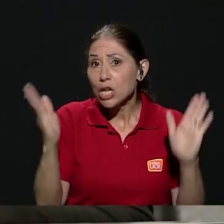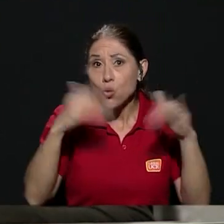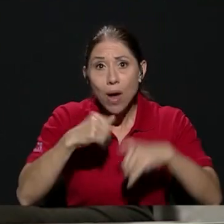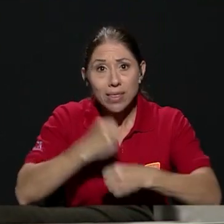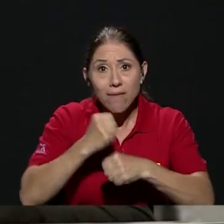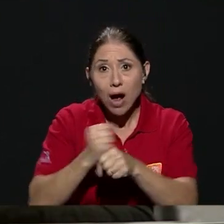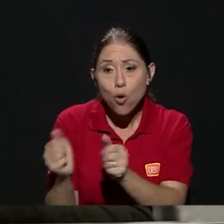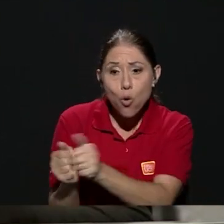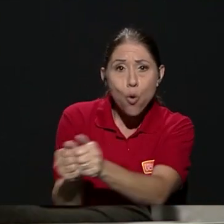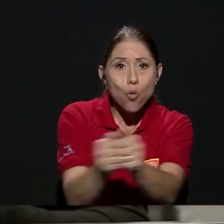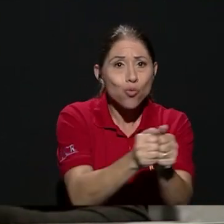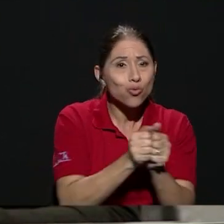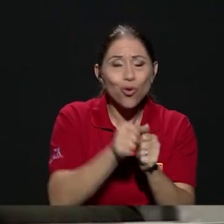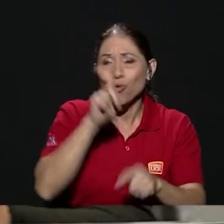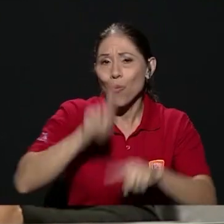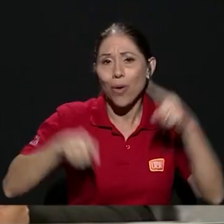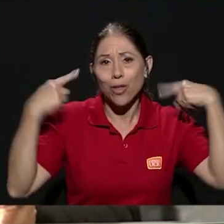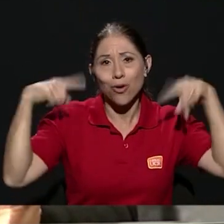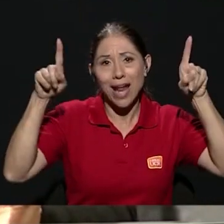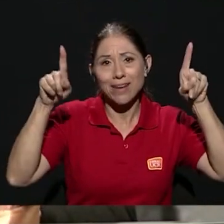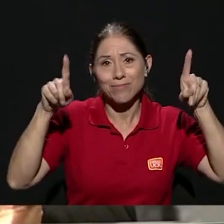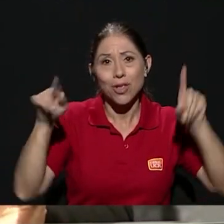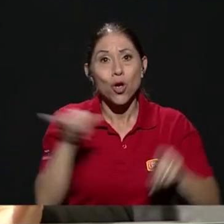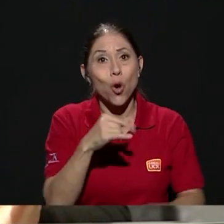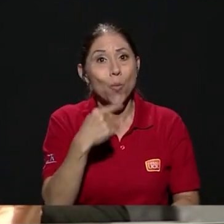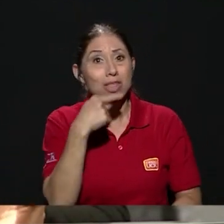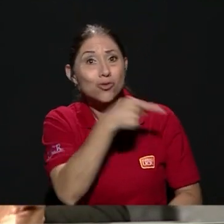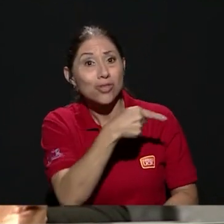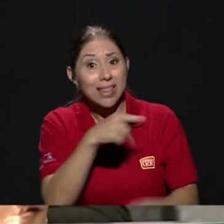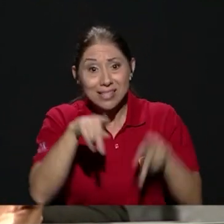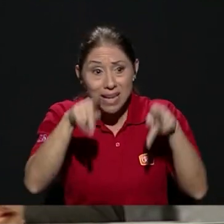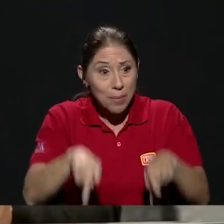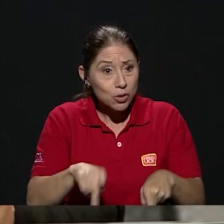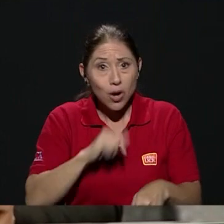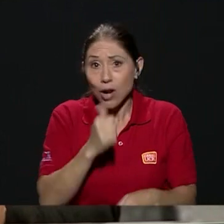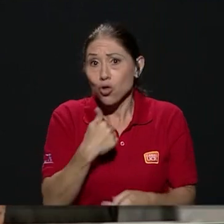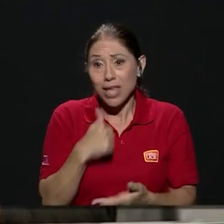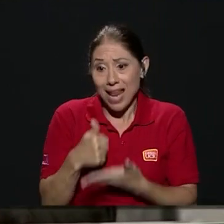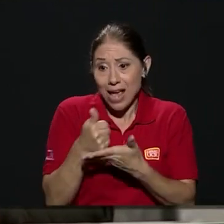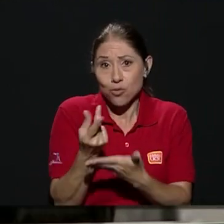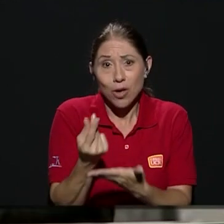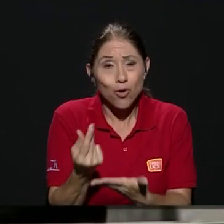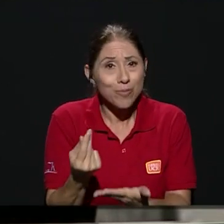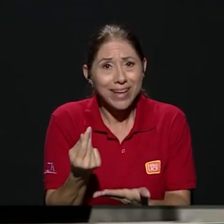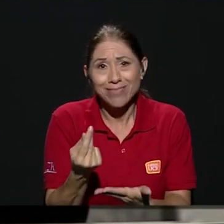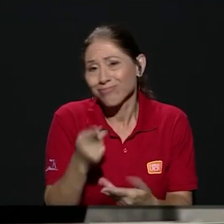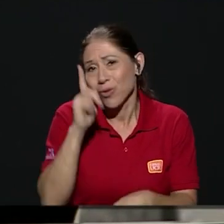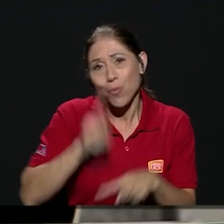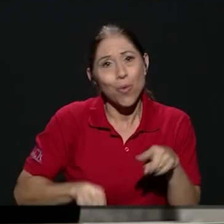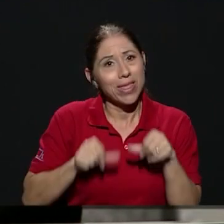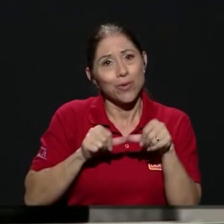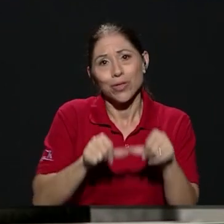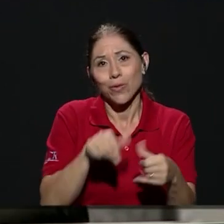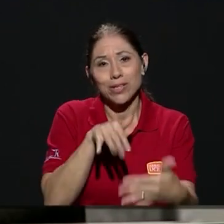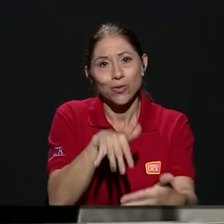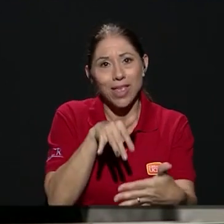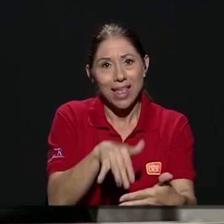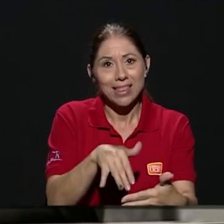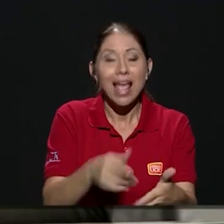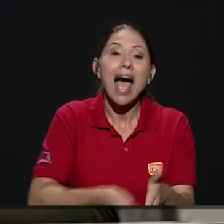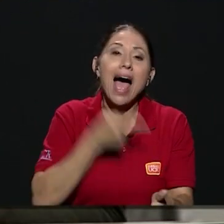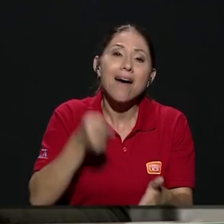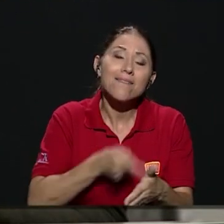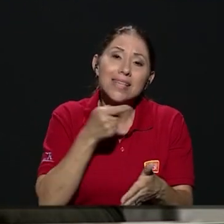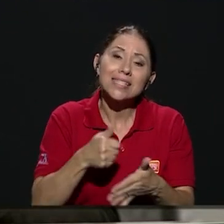no sería posible, porque como usted nos menciona, si no tiene beca no se va a quedar. Incluso a veces hay que ayudarles hasta que se desplacen